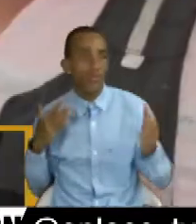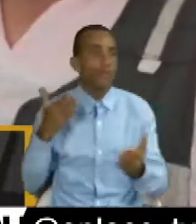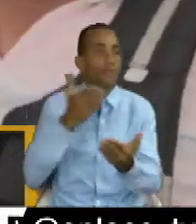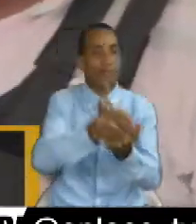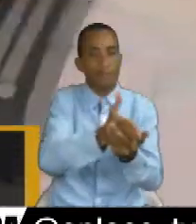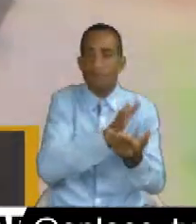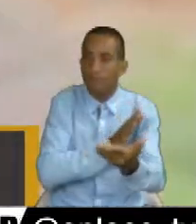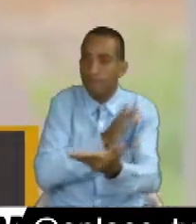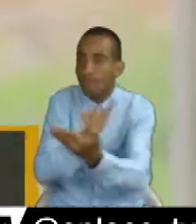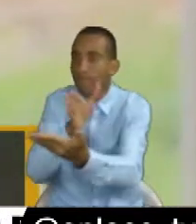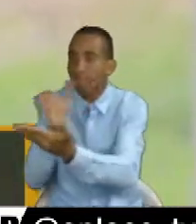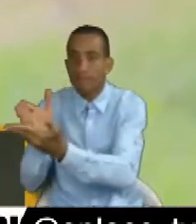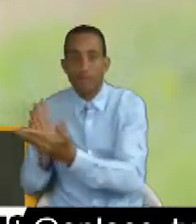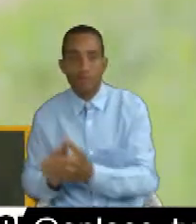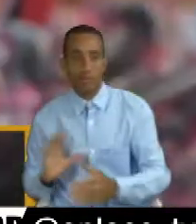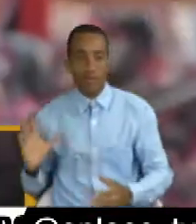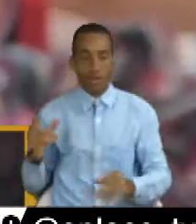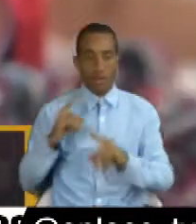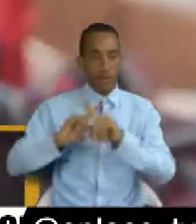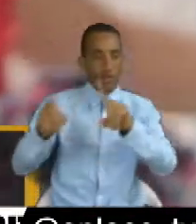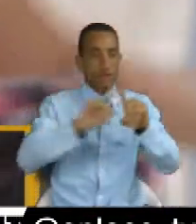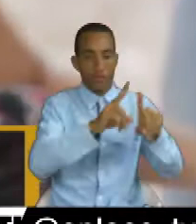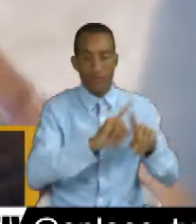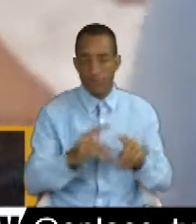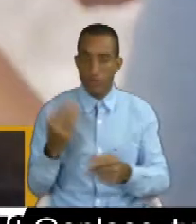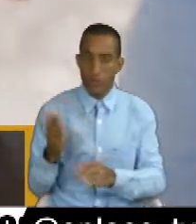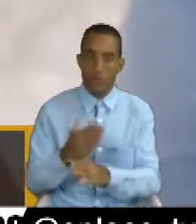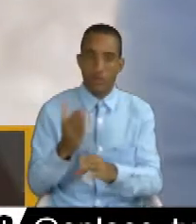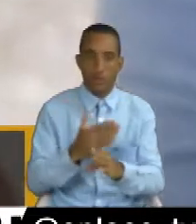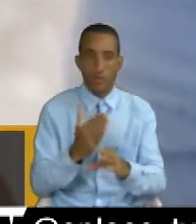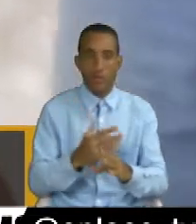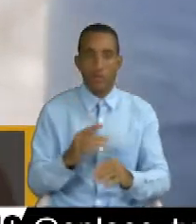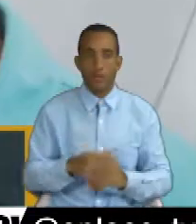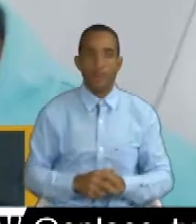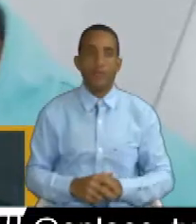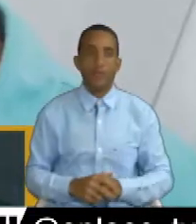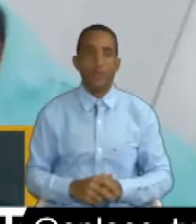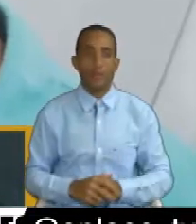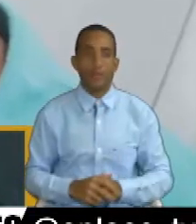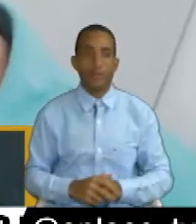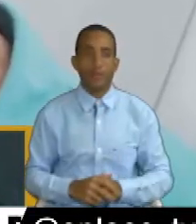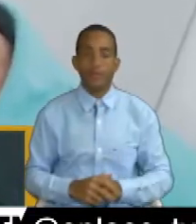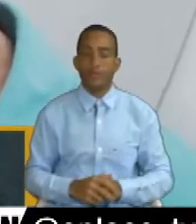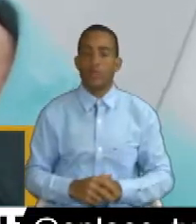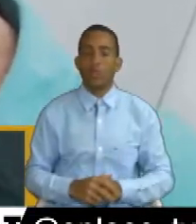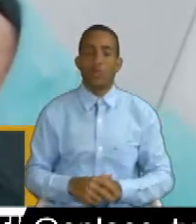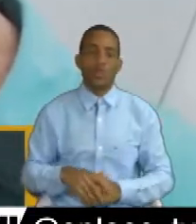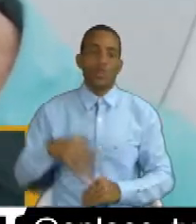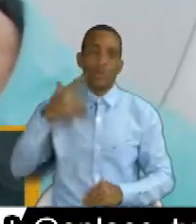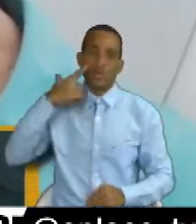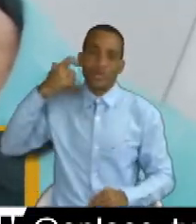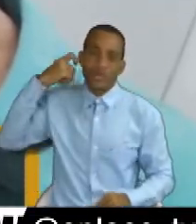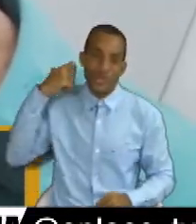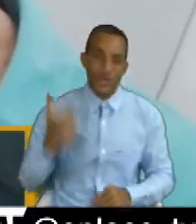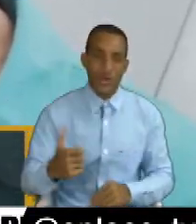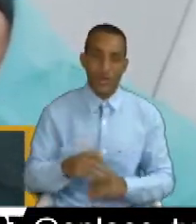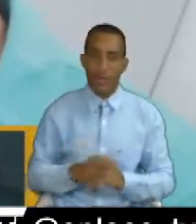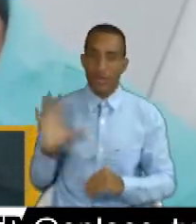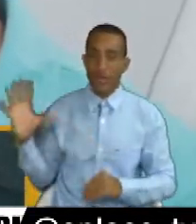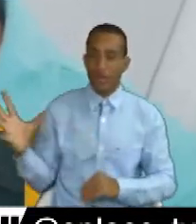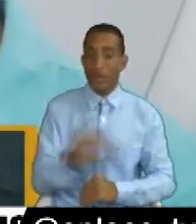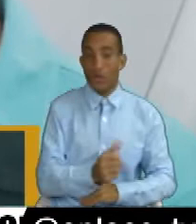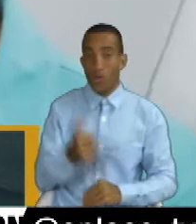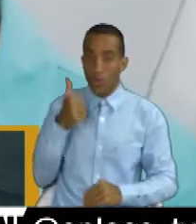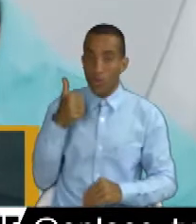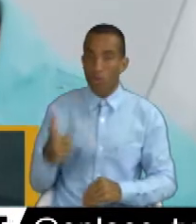las diferentes problemáticas que atraviesan los habitantes de este sector. Magnífico, todo muy bien porque